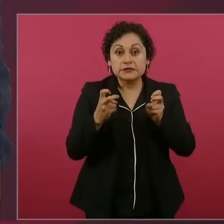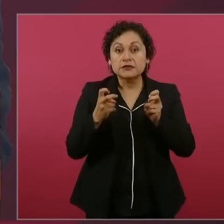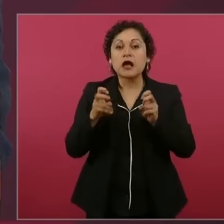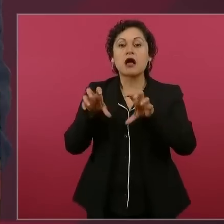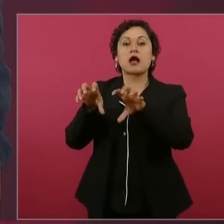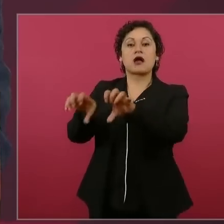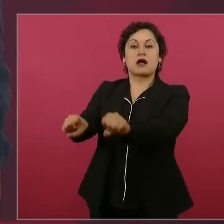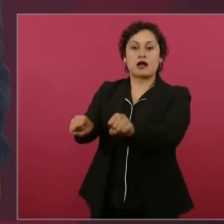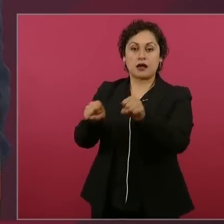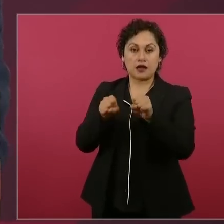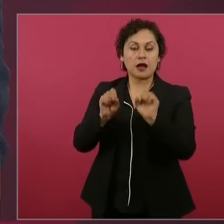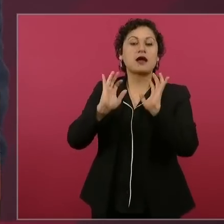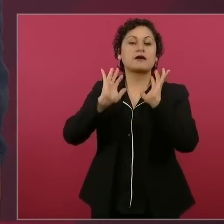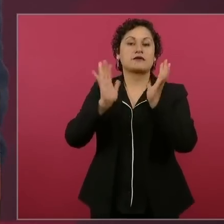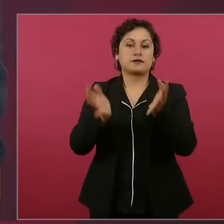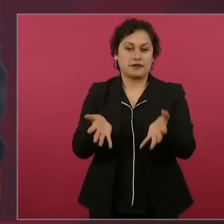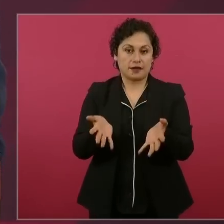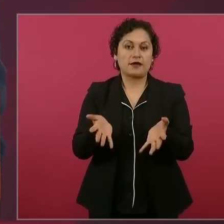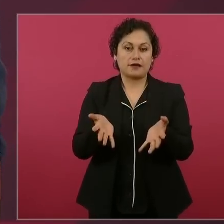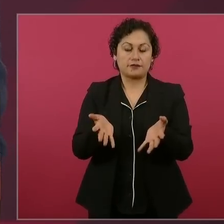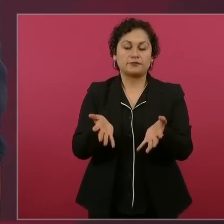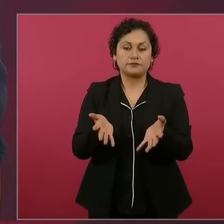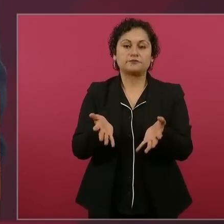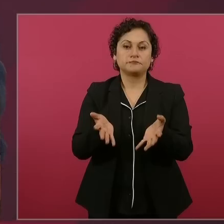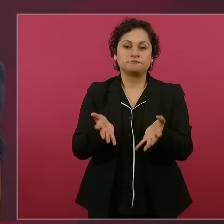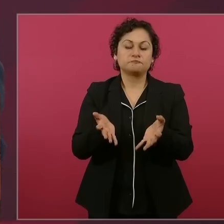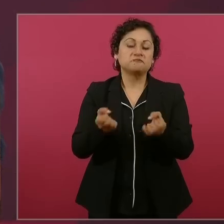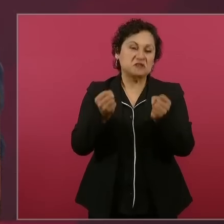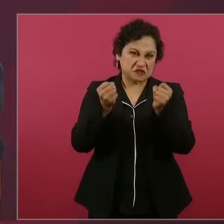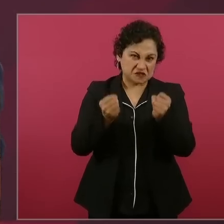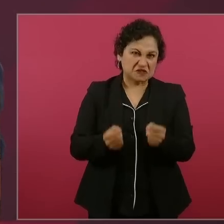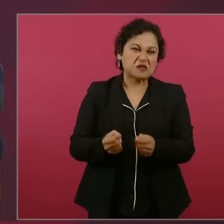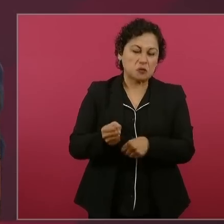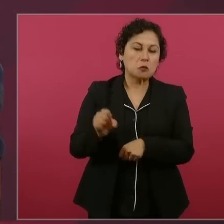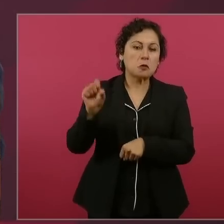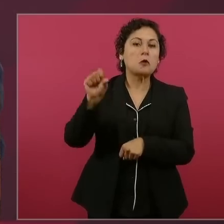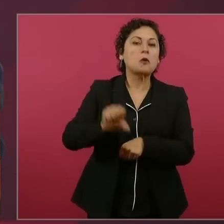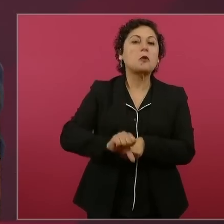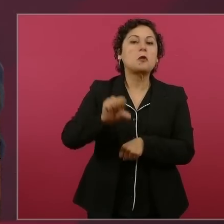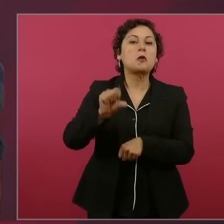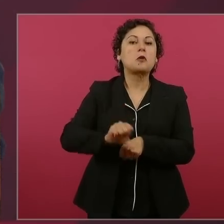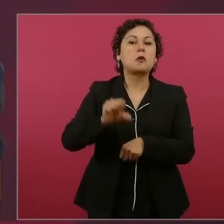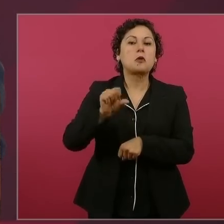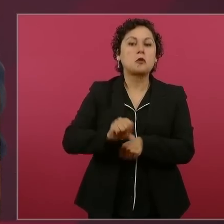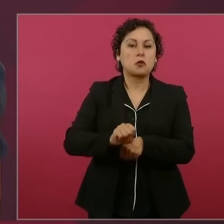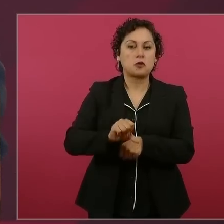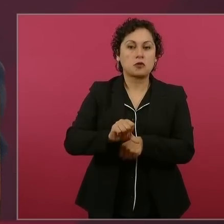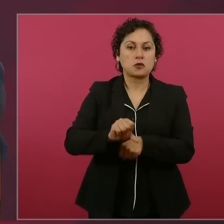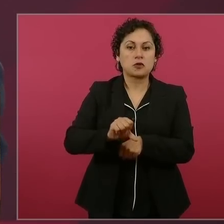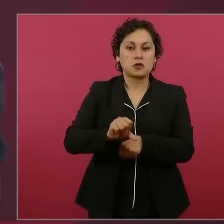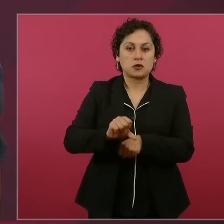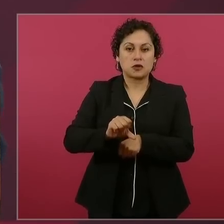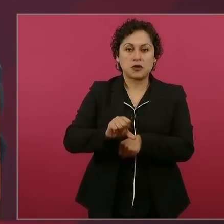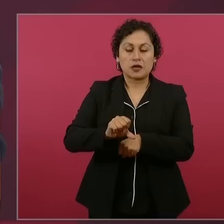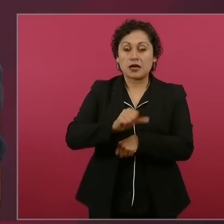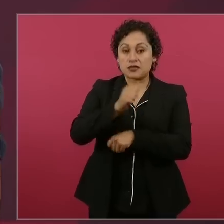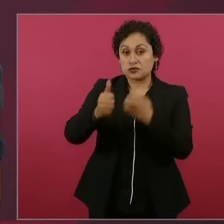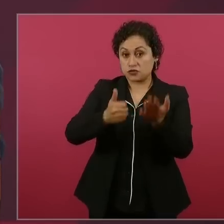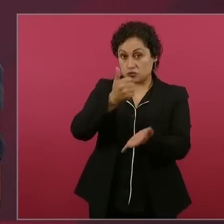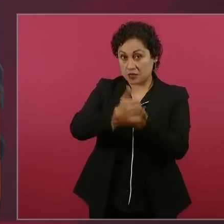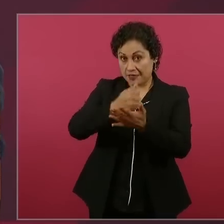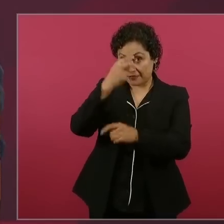ilícito. Van a informar seguramente hoy en el gobierno de la ciudad.